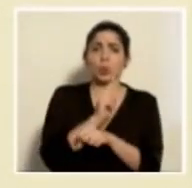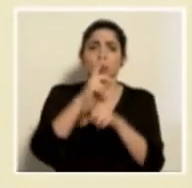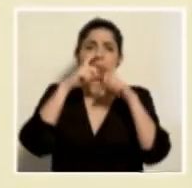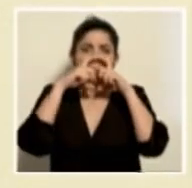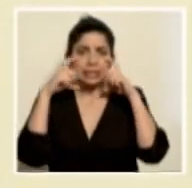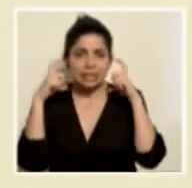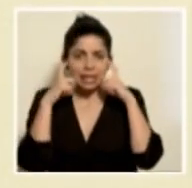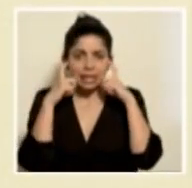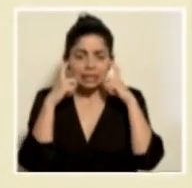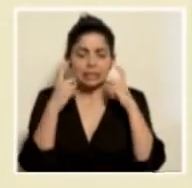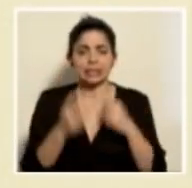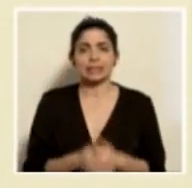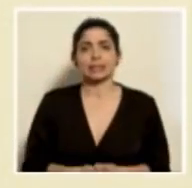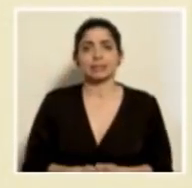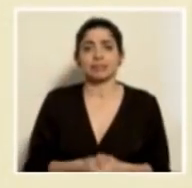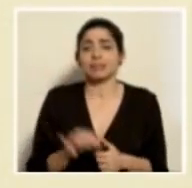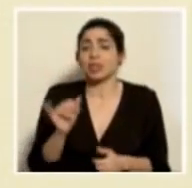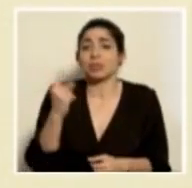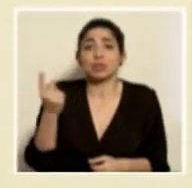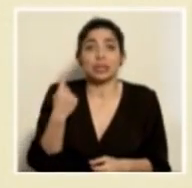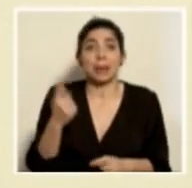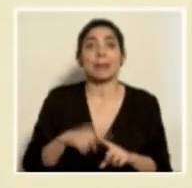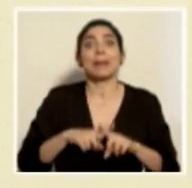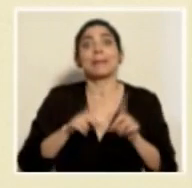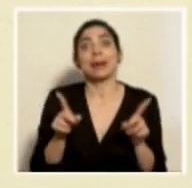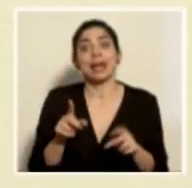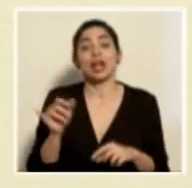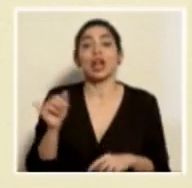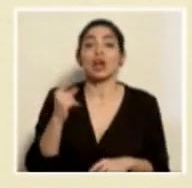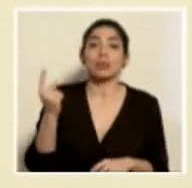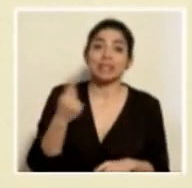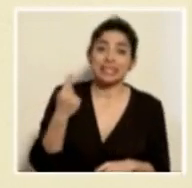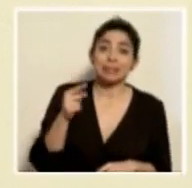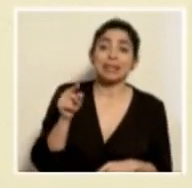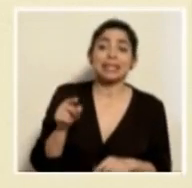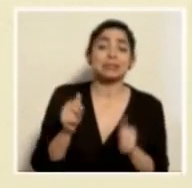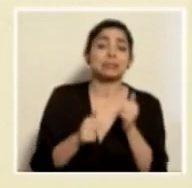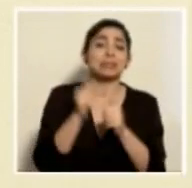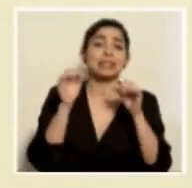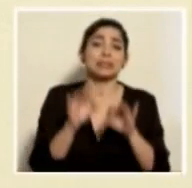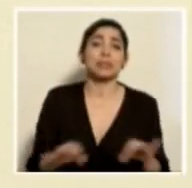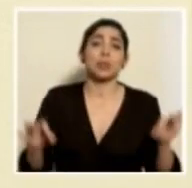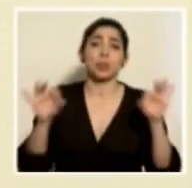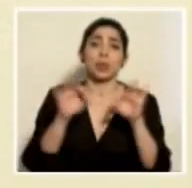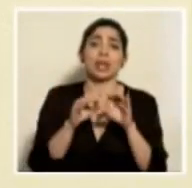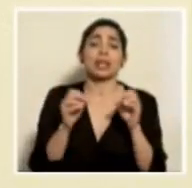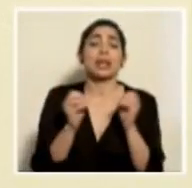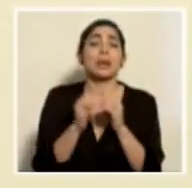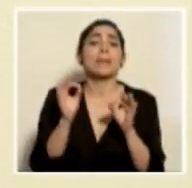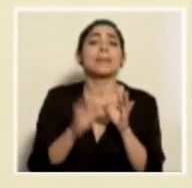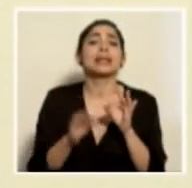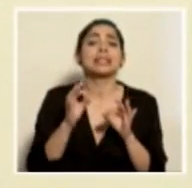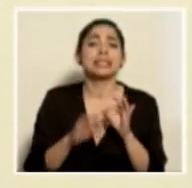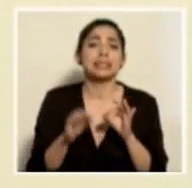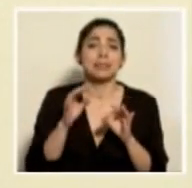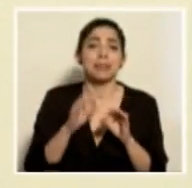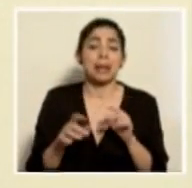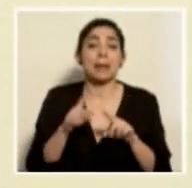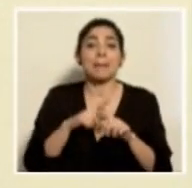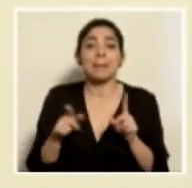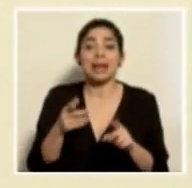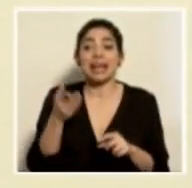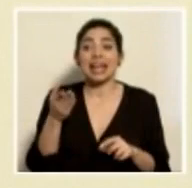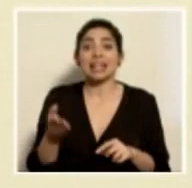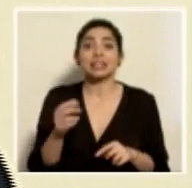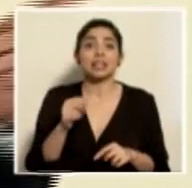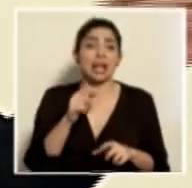mascarillas. Es lo de siempre, pero lo de siempre es lo más importante y es lo más sencillo. Pero eso es lo que no